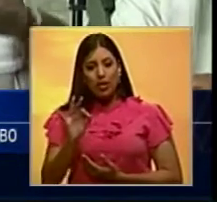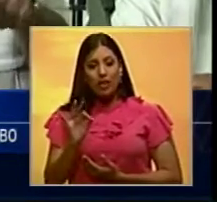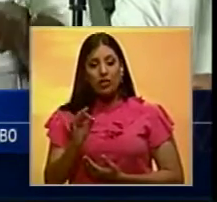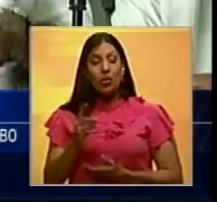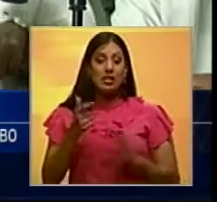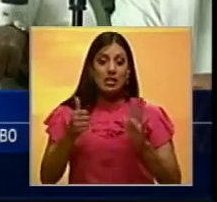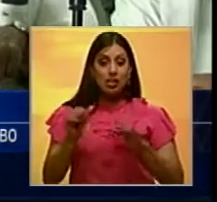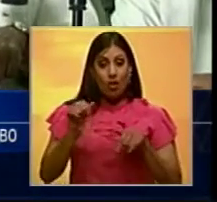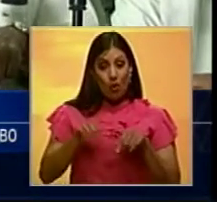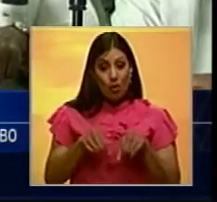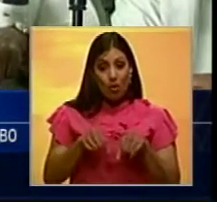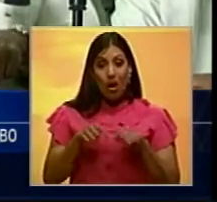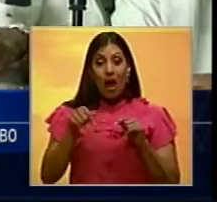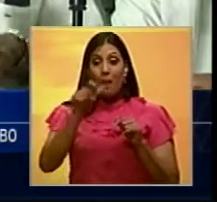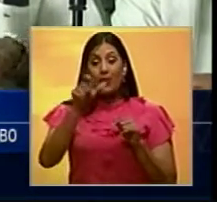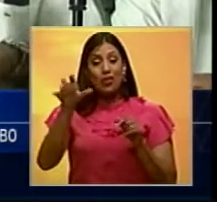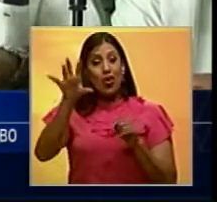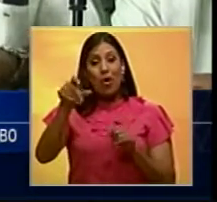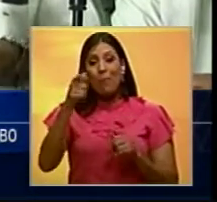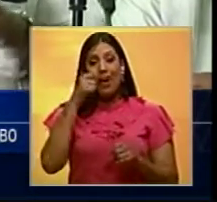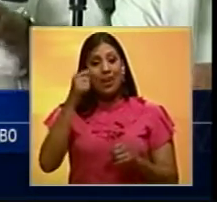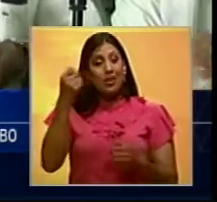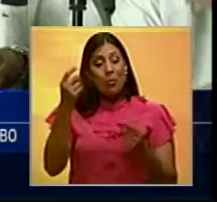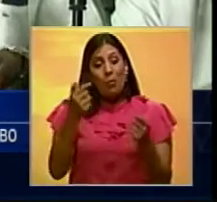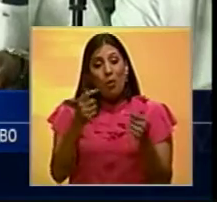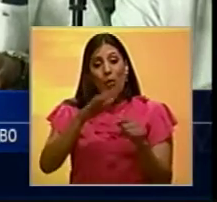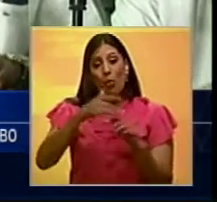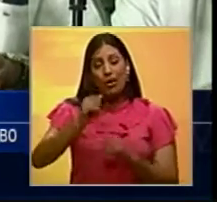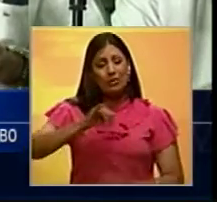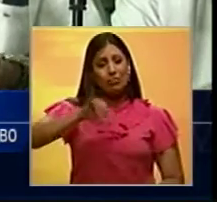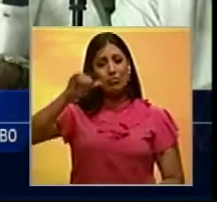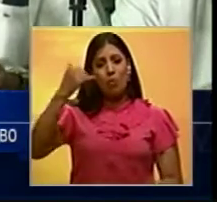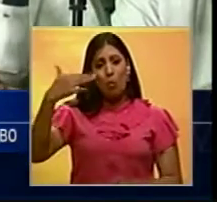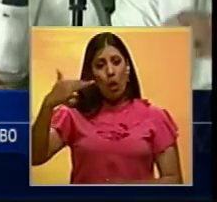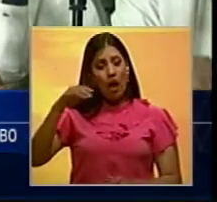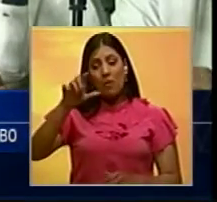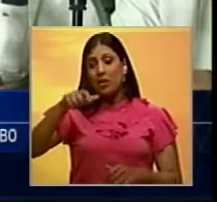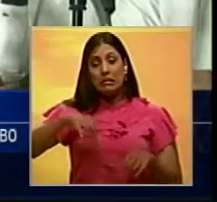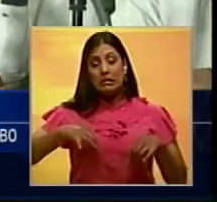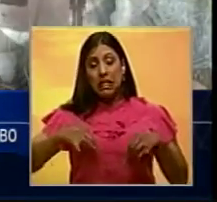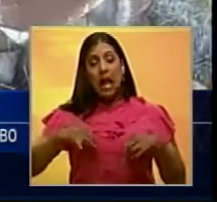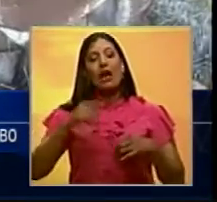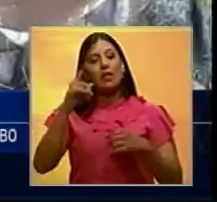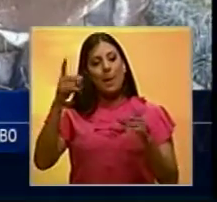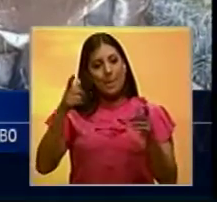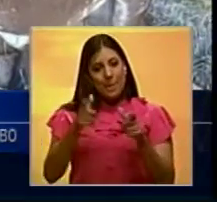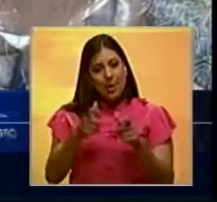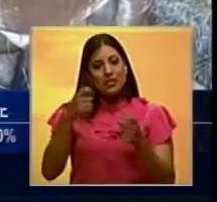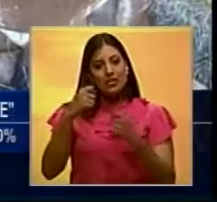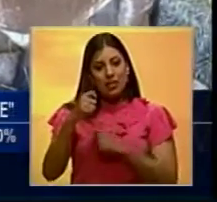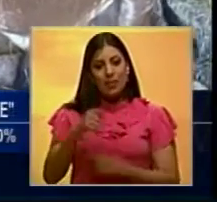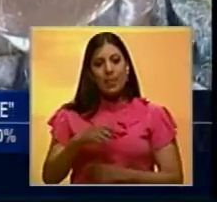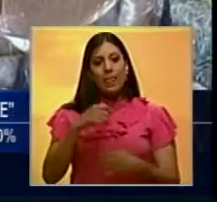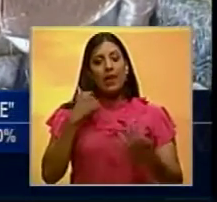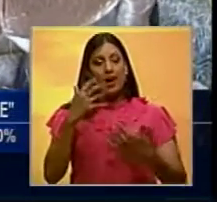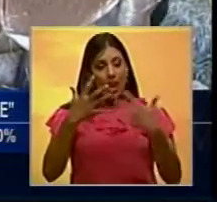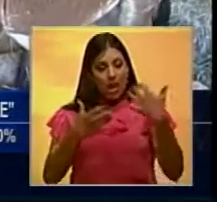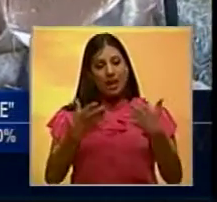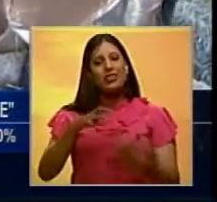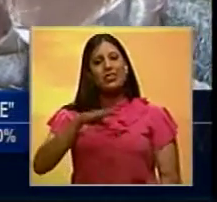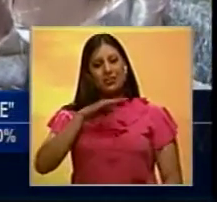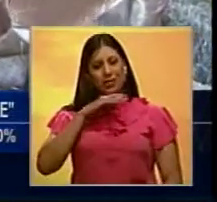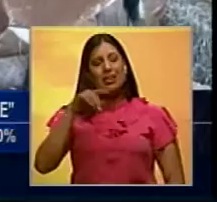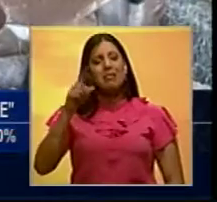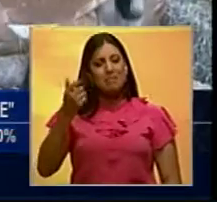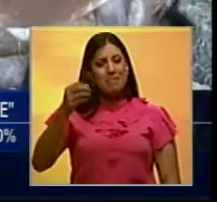60%. Como bajó el consumo, en este momento estamos nosotros cubriendo esa demanda. En cuanto a la producción de leche, sí se ha registrado